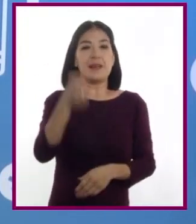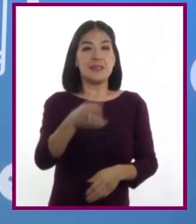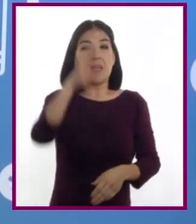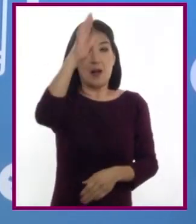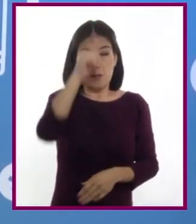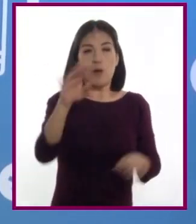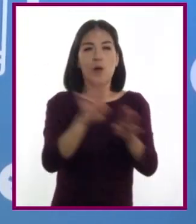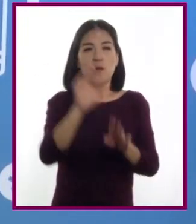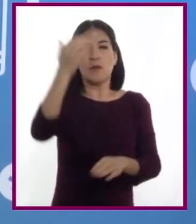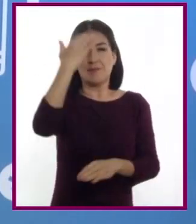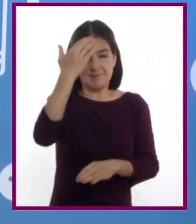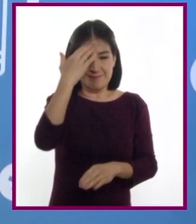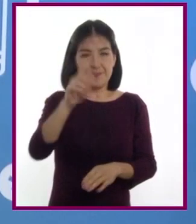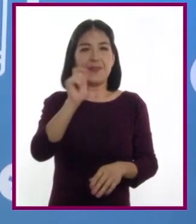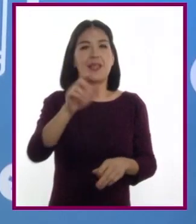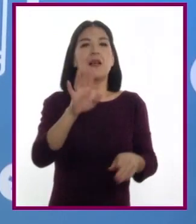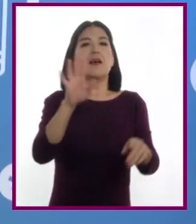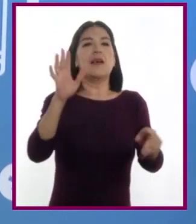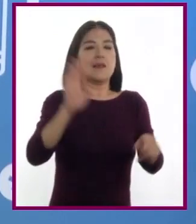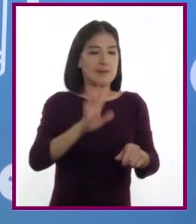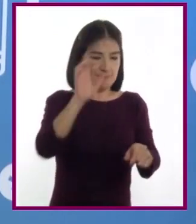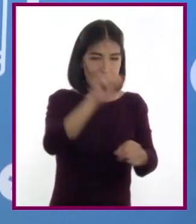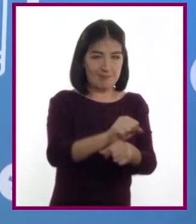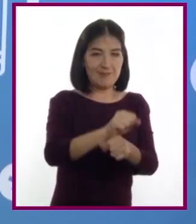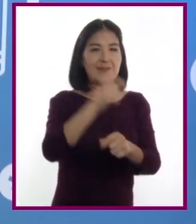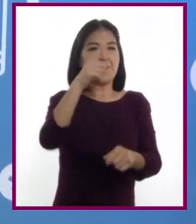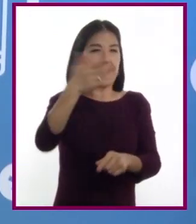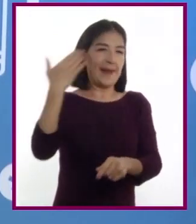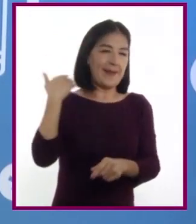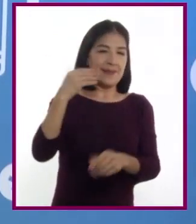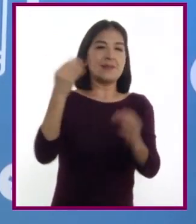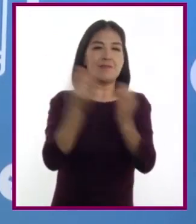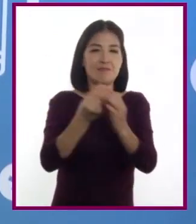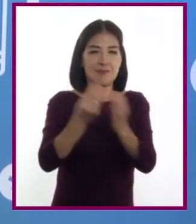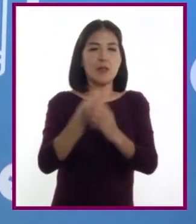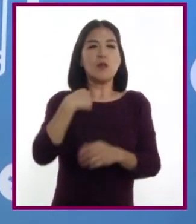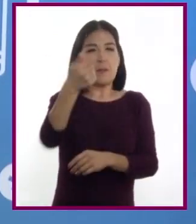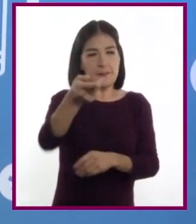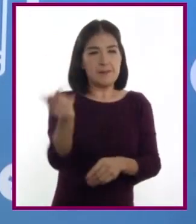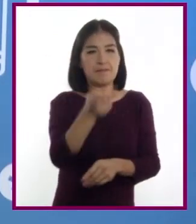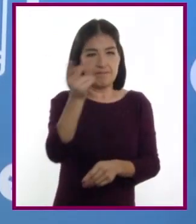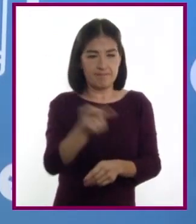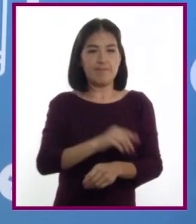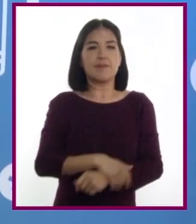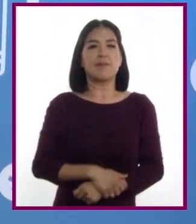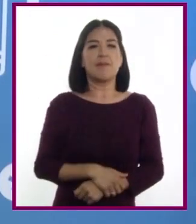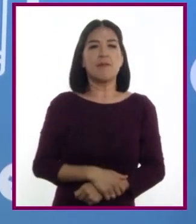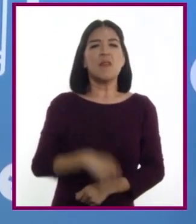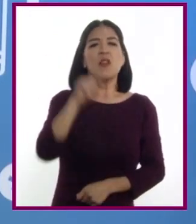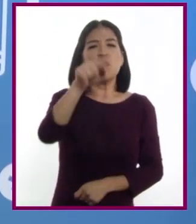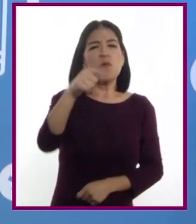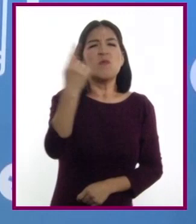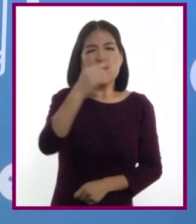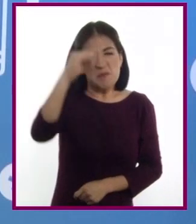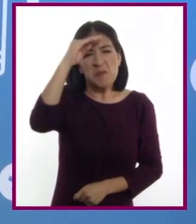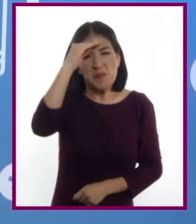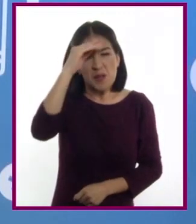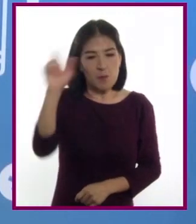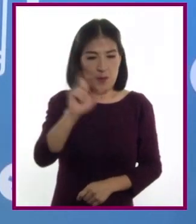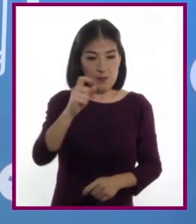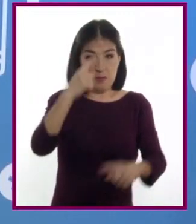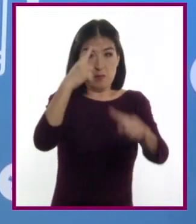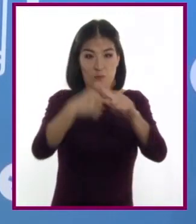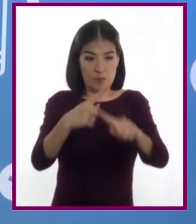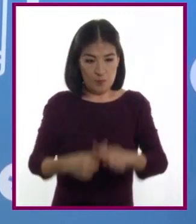con los conocimientos que adquirieron en la sesión anterior, les hago las siguientes preguntas. ¿Qué piensan que sucede al multiplicar